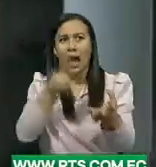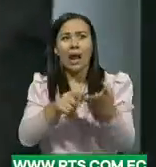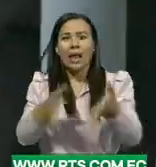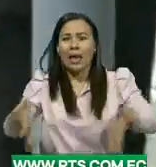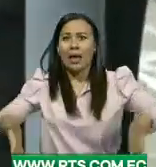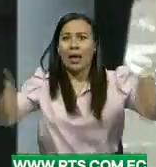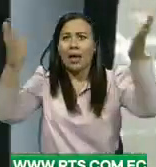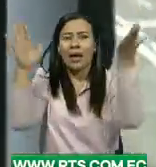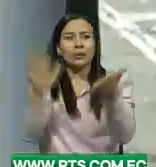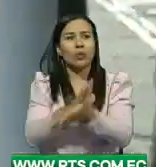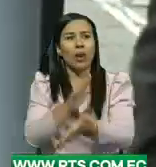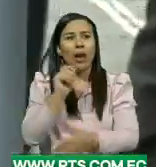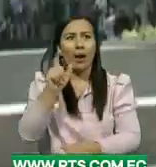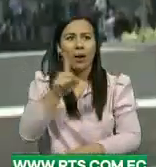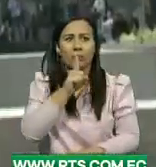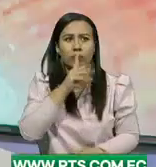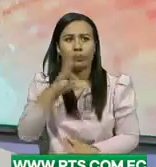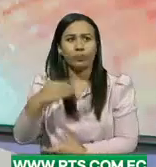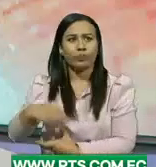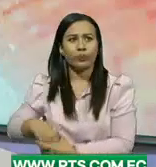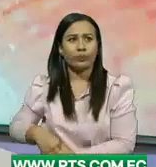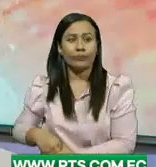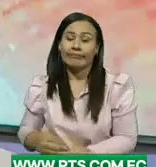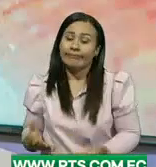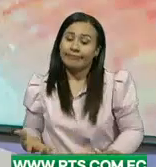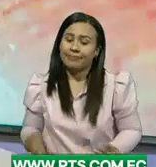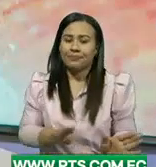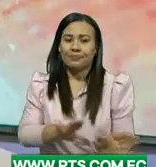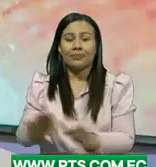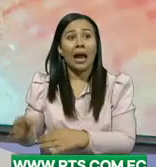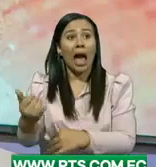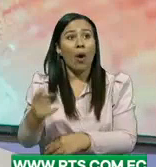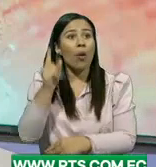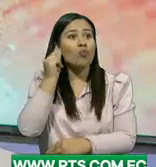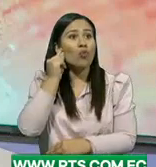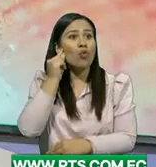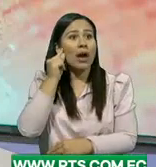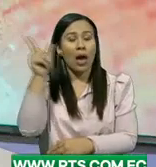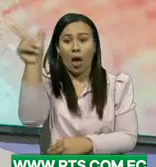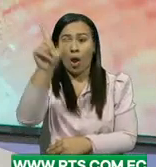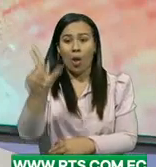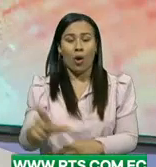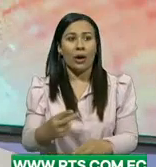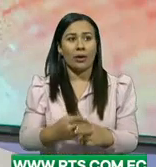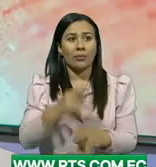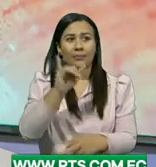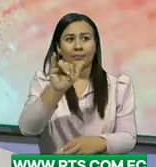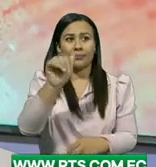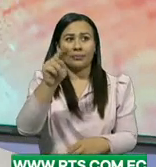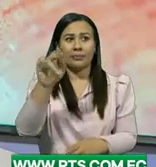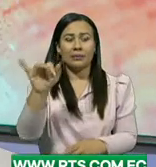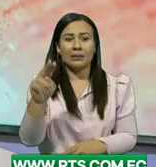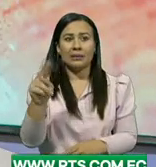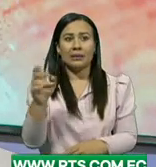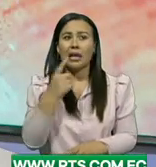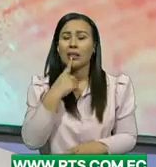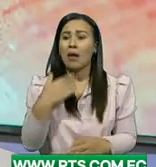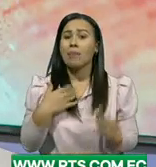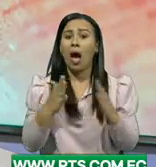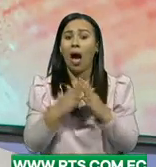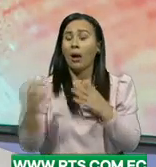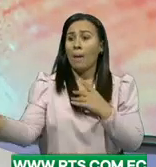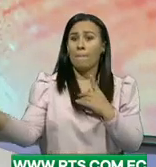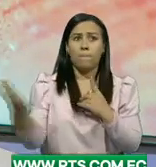Quito informó Iván Casamen. La asambleísta lojana Yanine Cruz denunció un atentado contra su